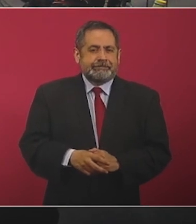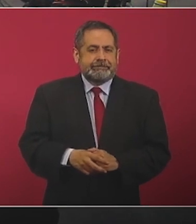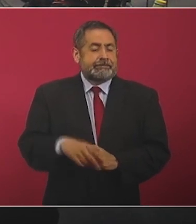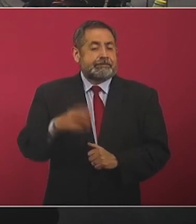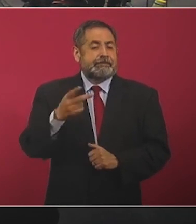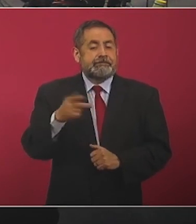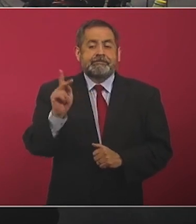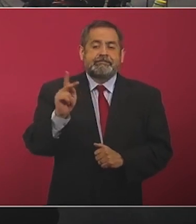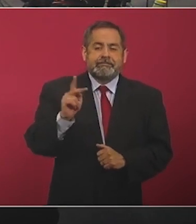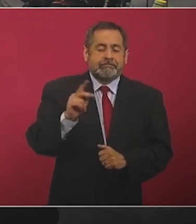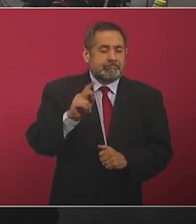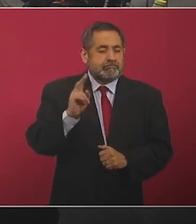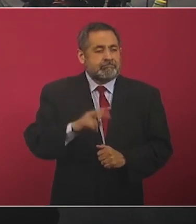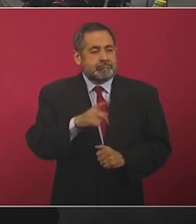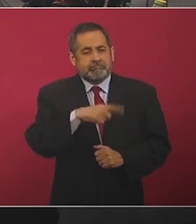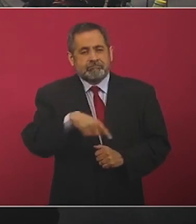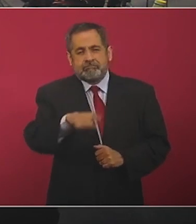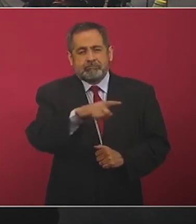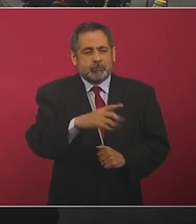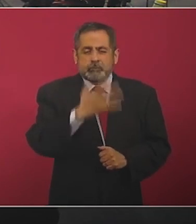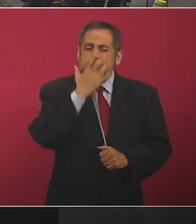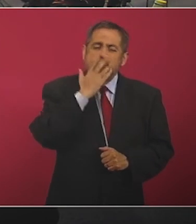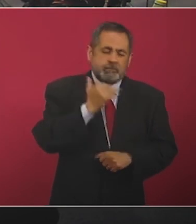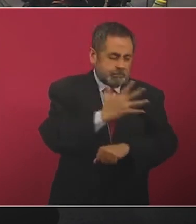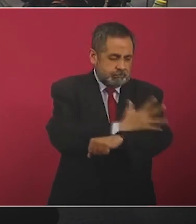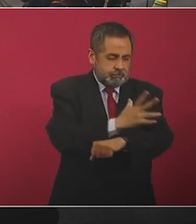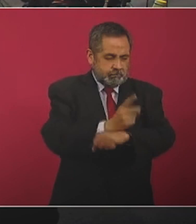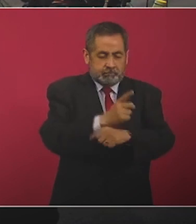hay mucha deshonestidad intelectual.